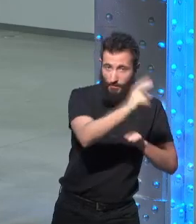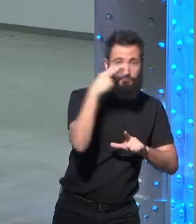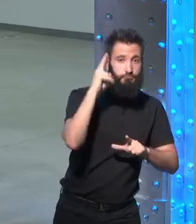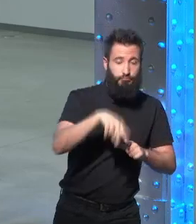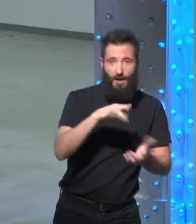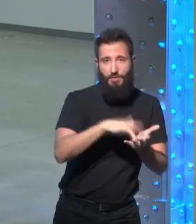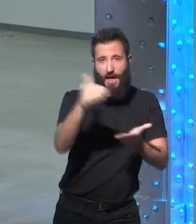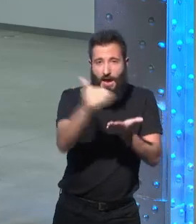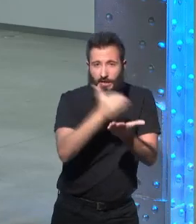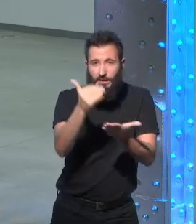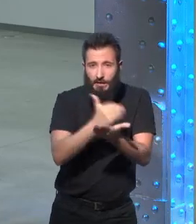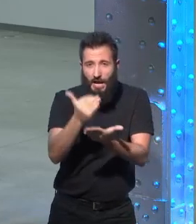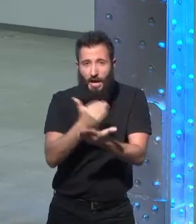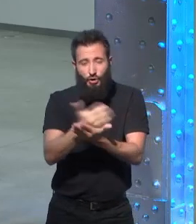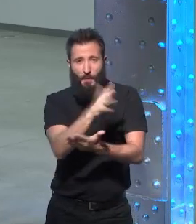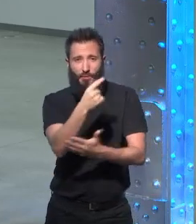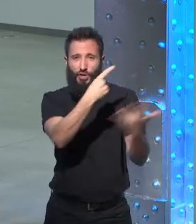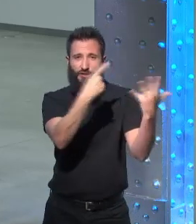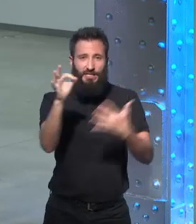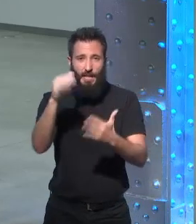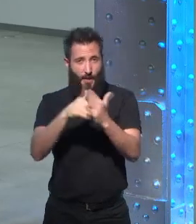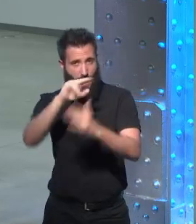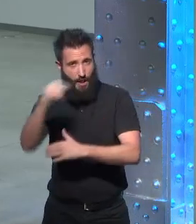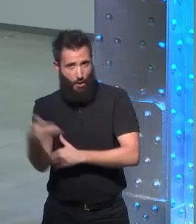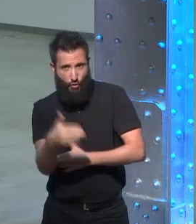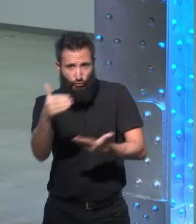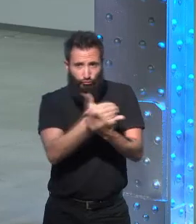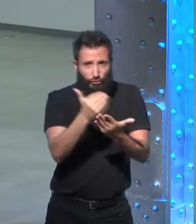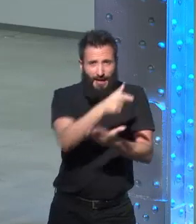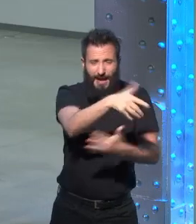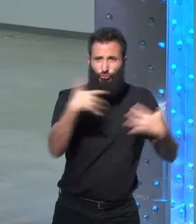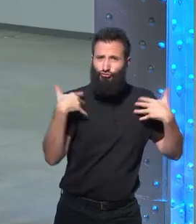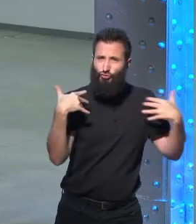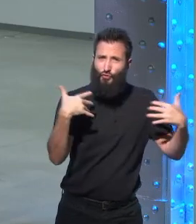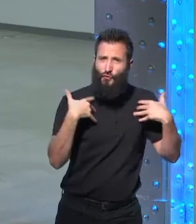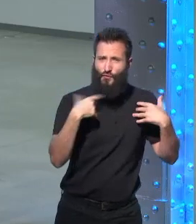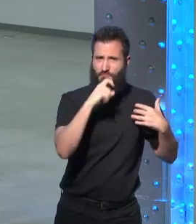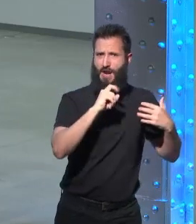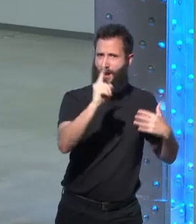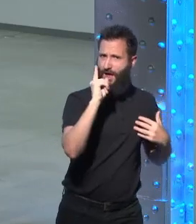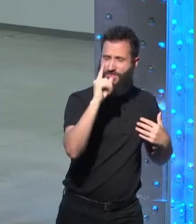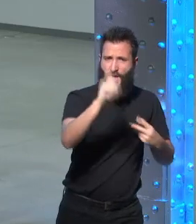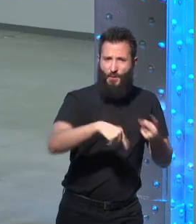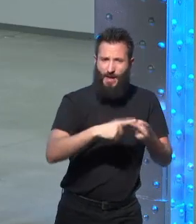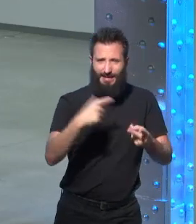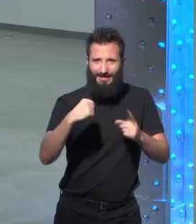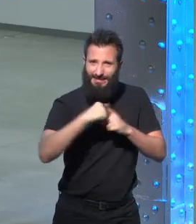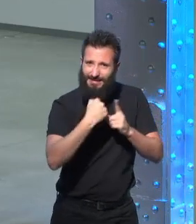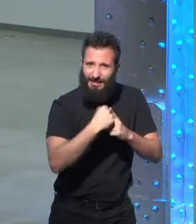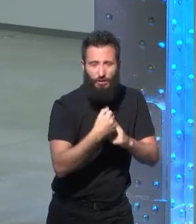de 60.000 euros con temas de moda, pues que sufrió unas amenazas y un acoso que tuvo que